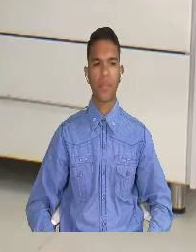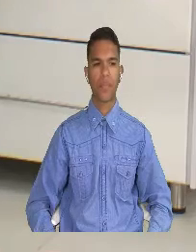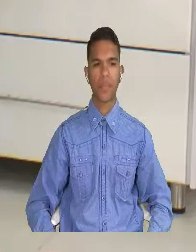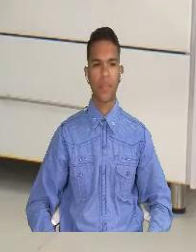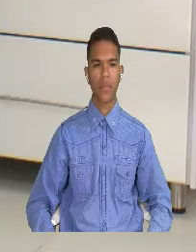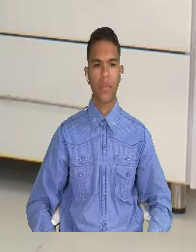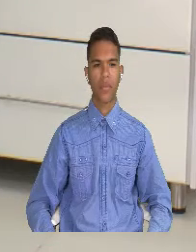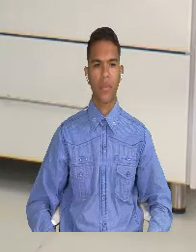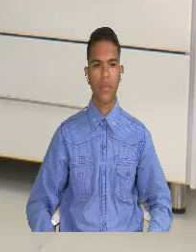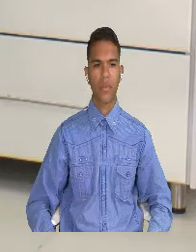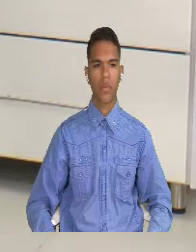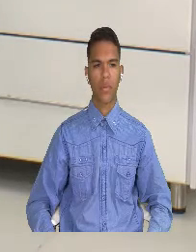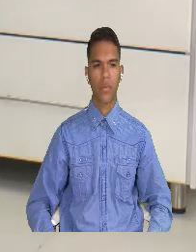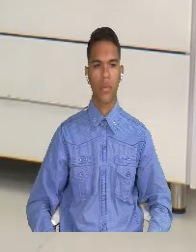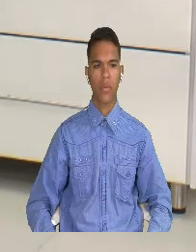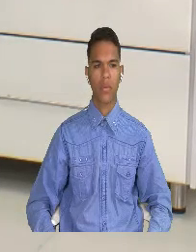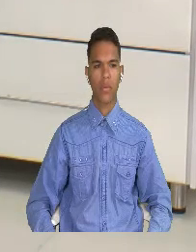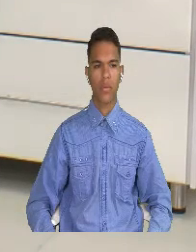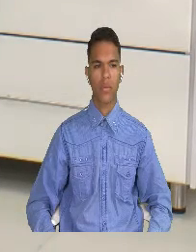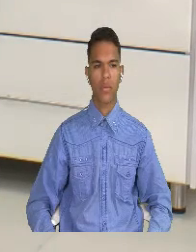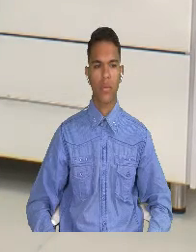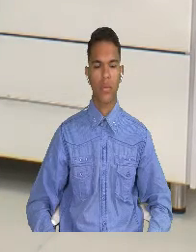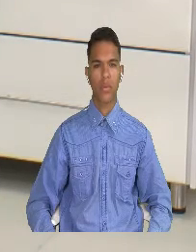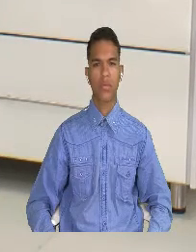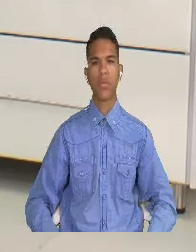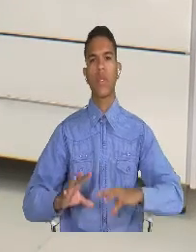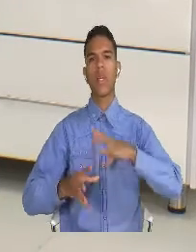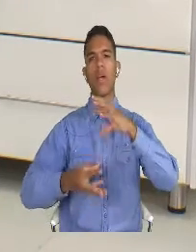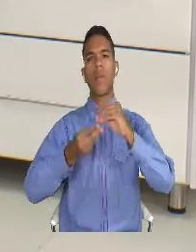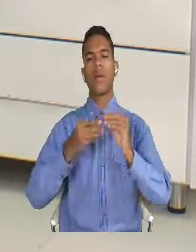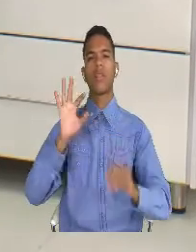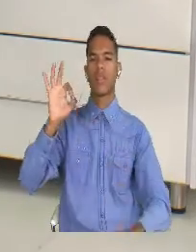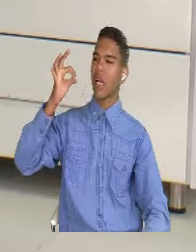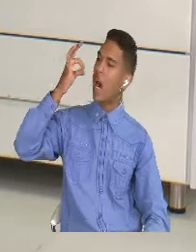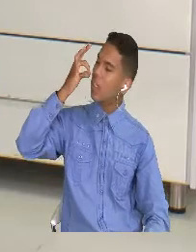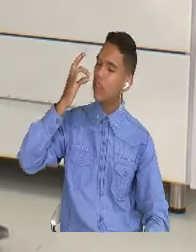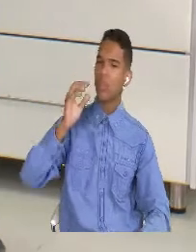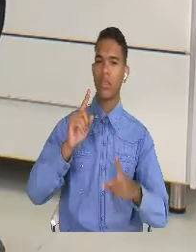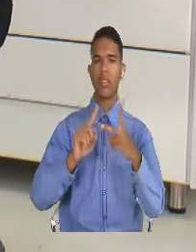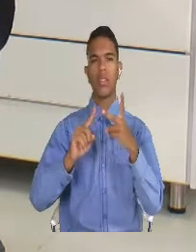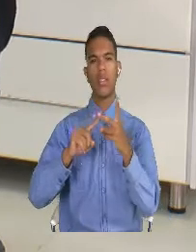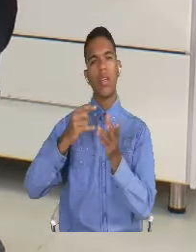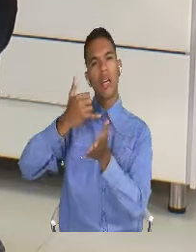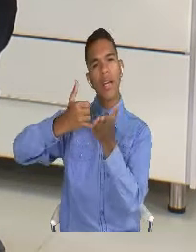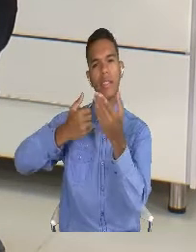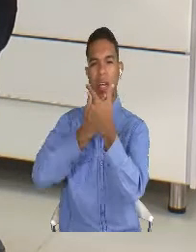vez. Y vamos a agregar, por acá tengo unas uvas, un queso, para darle